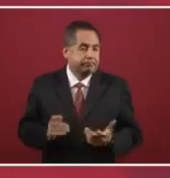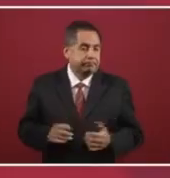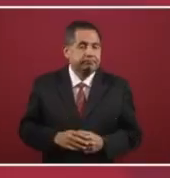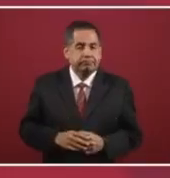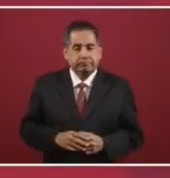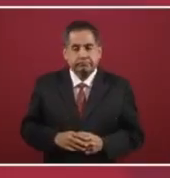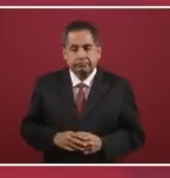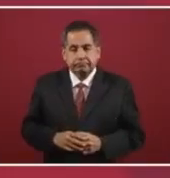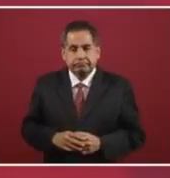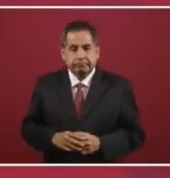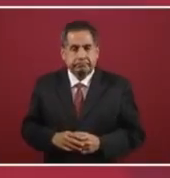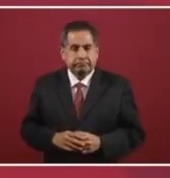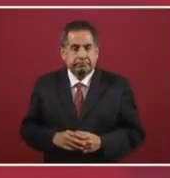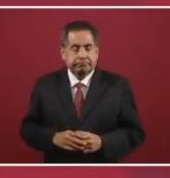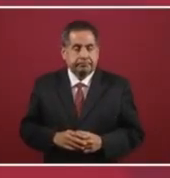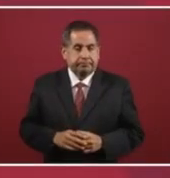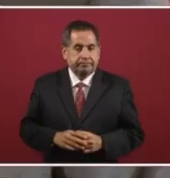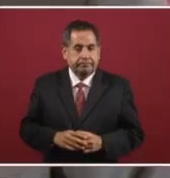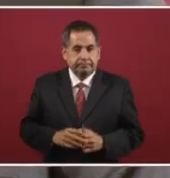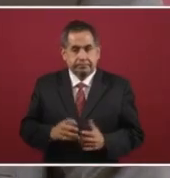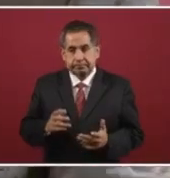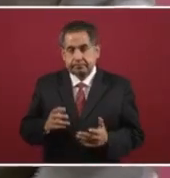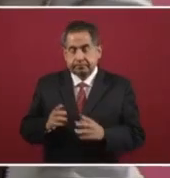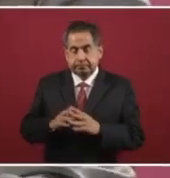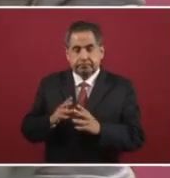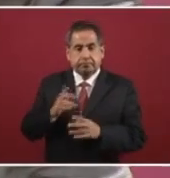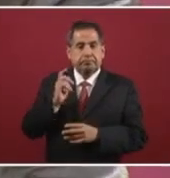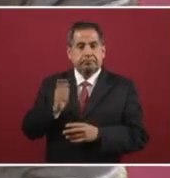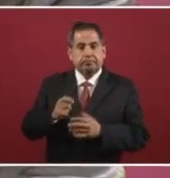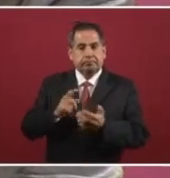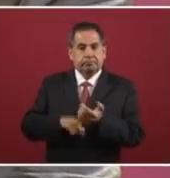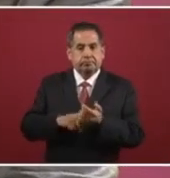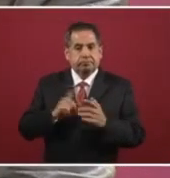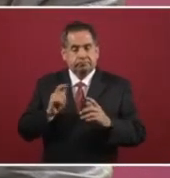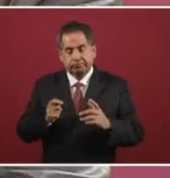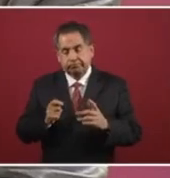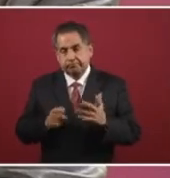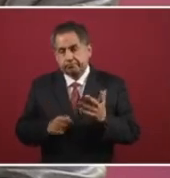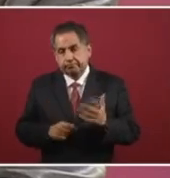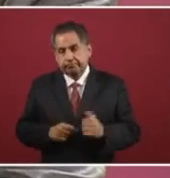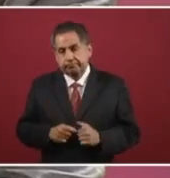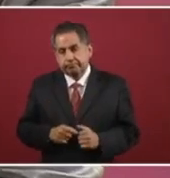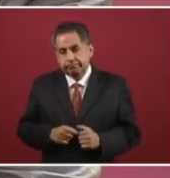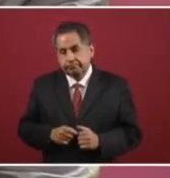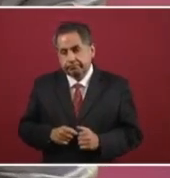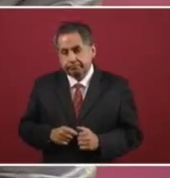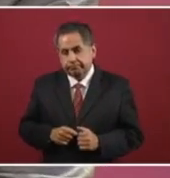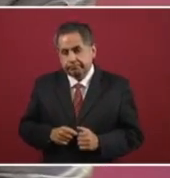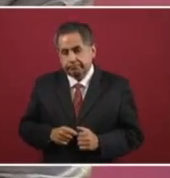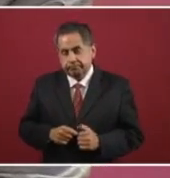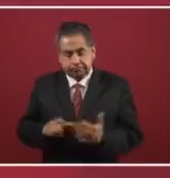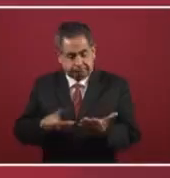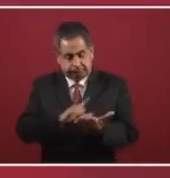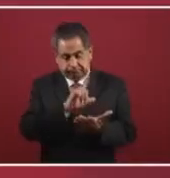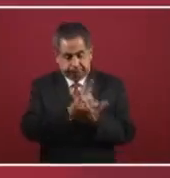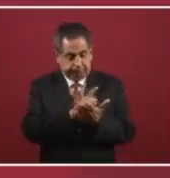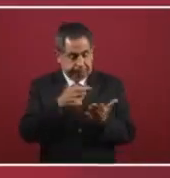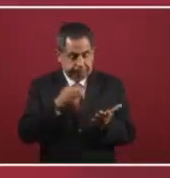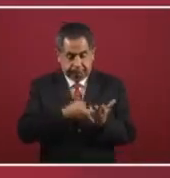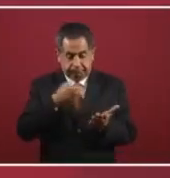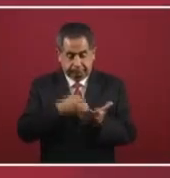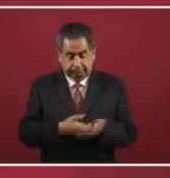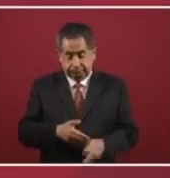e el estricto apego a la legalidad